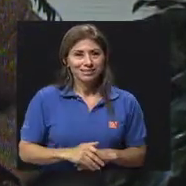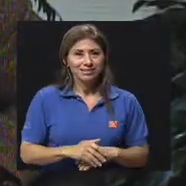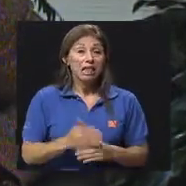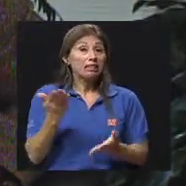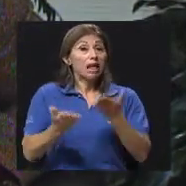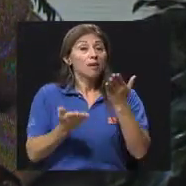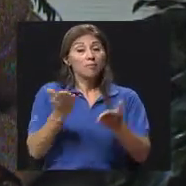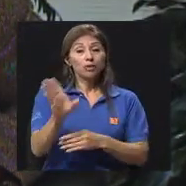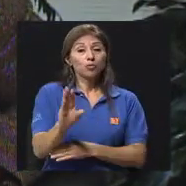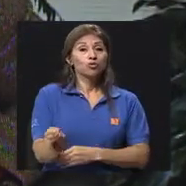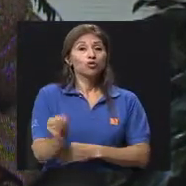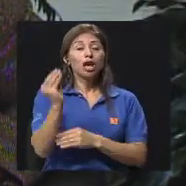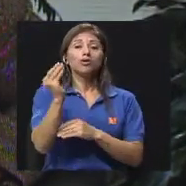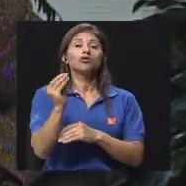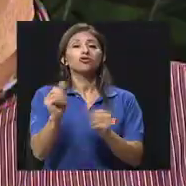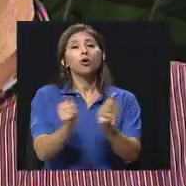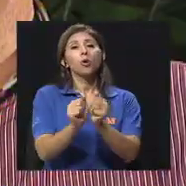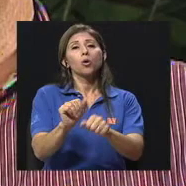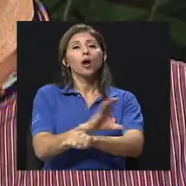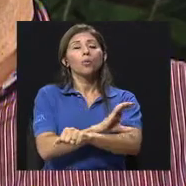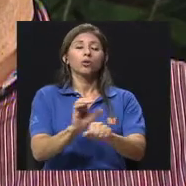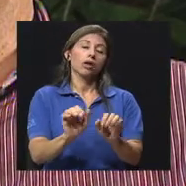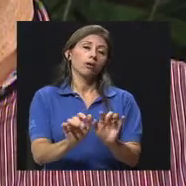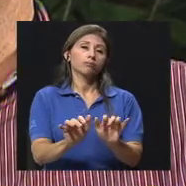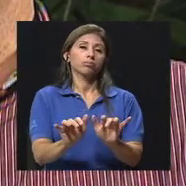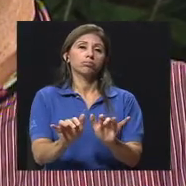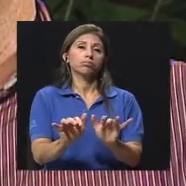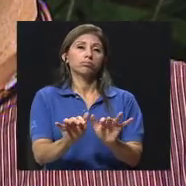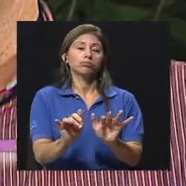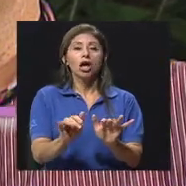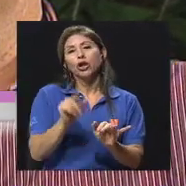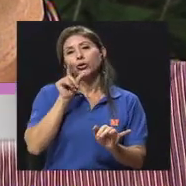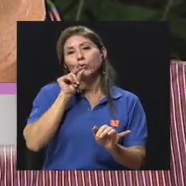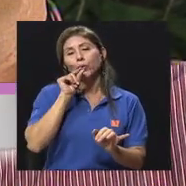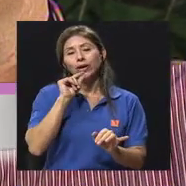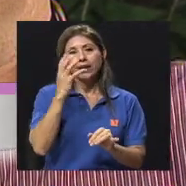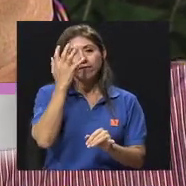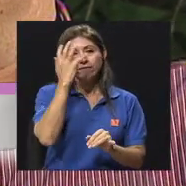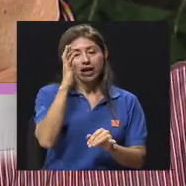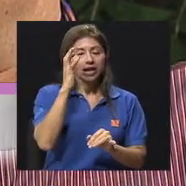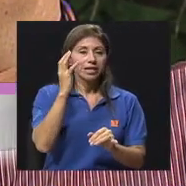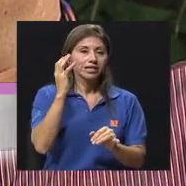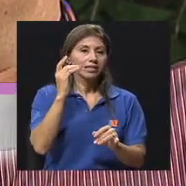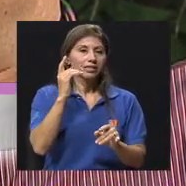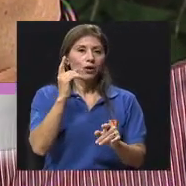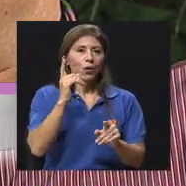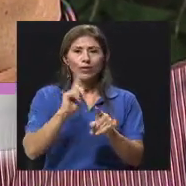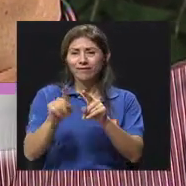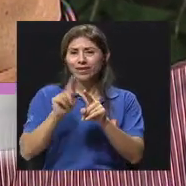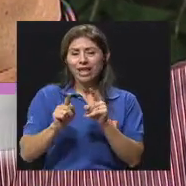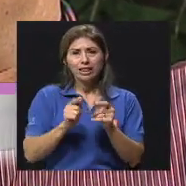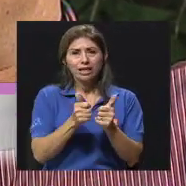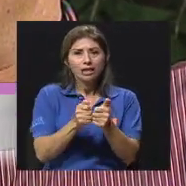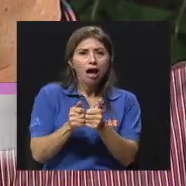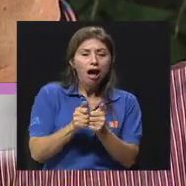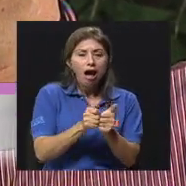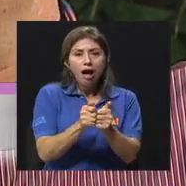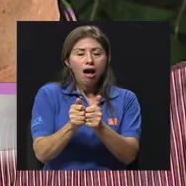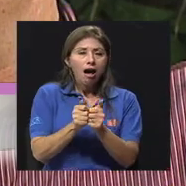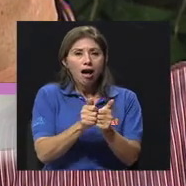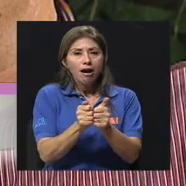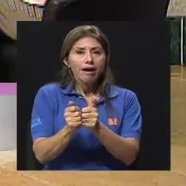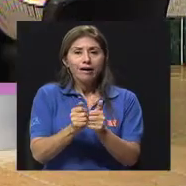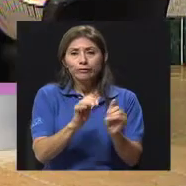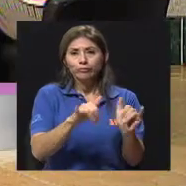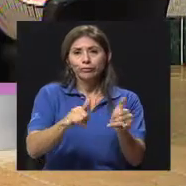computadora, que es algo que los estimula a montones. Jugar con el Face, jugar con el Twitter, jugar con estos juegos